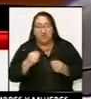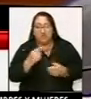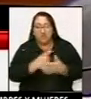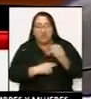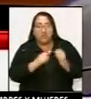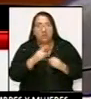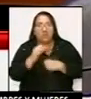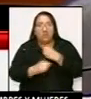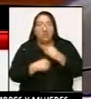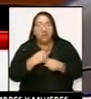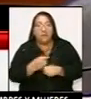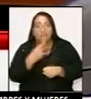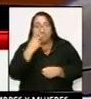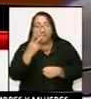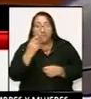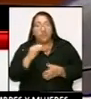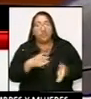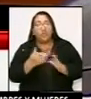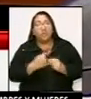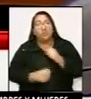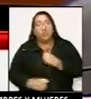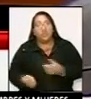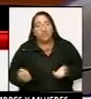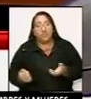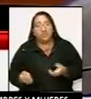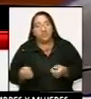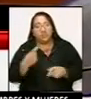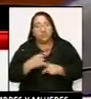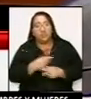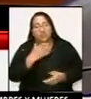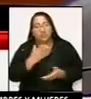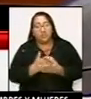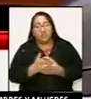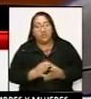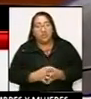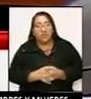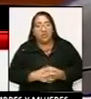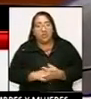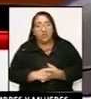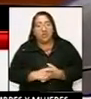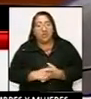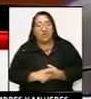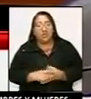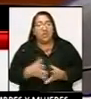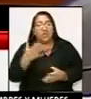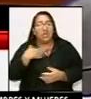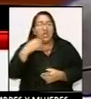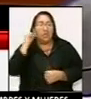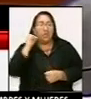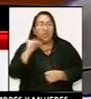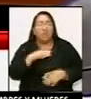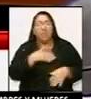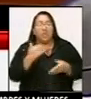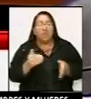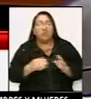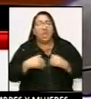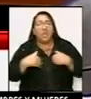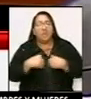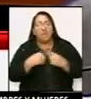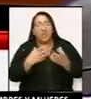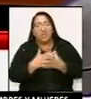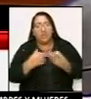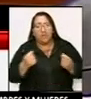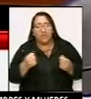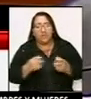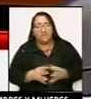cada año ven cómo mueren sus hijos por consecuencias de neumonía, mueren sus animales, también desaparecen